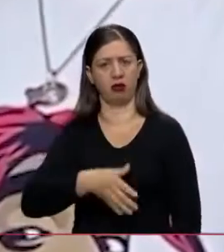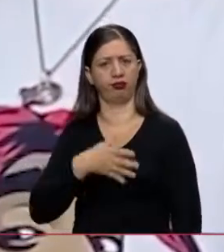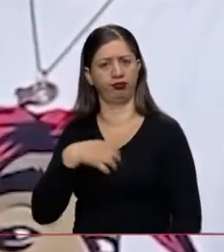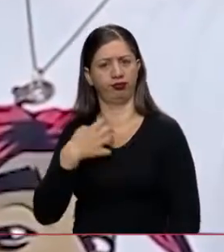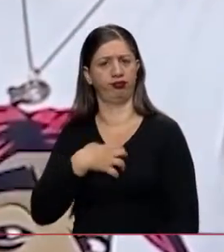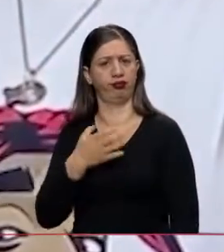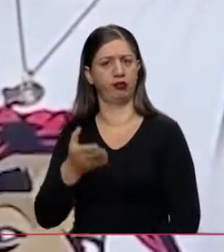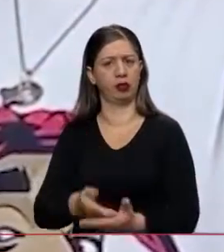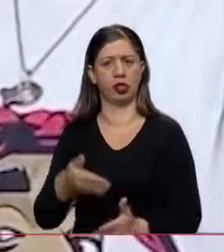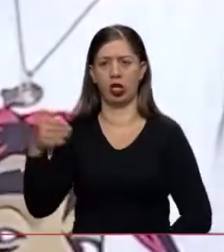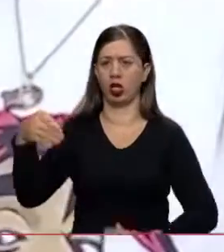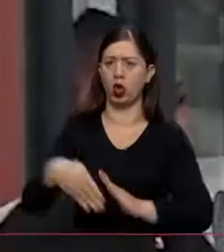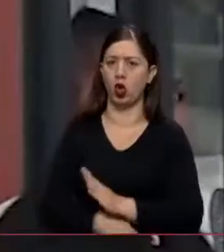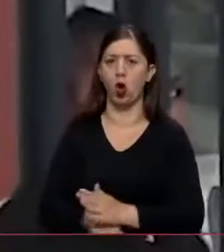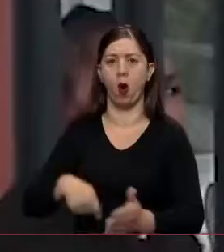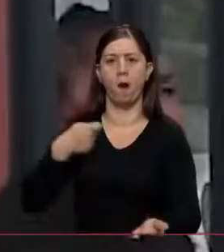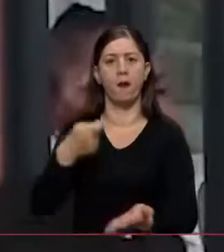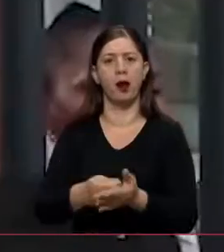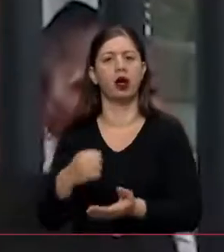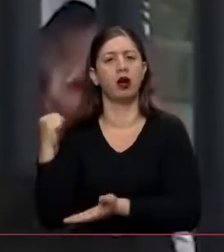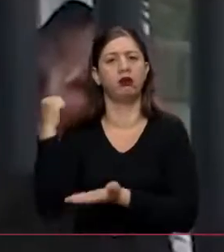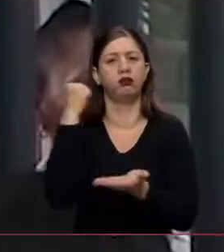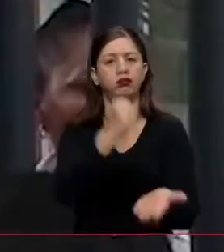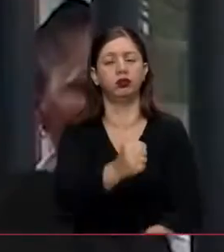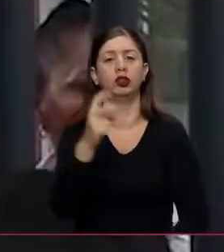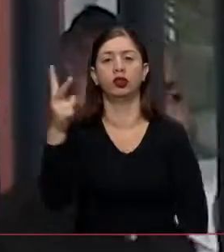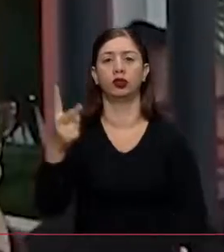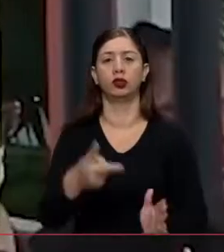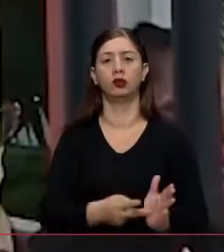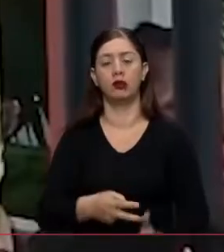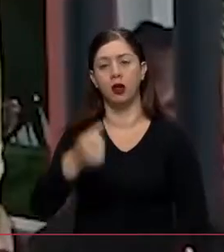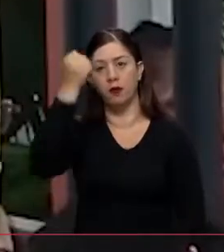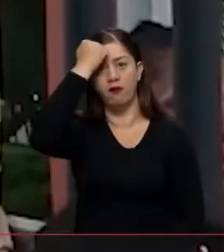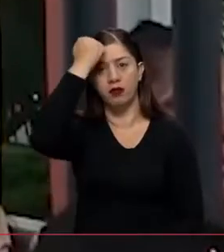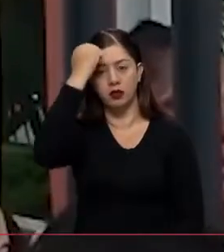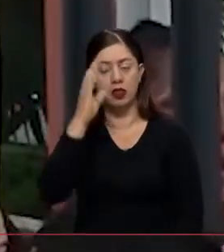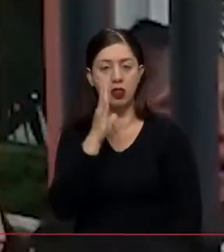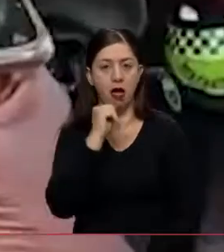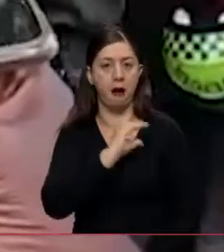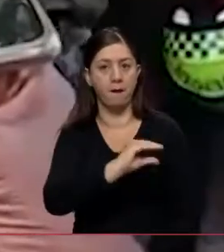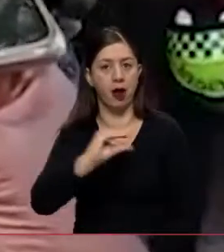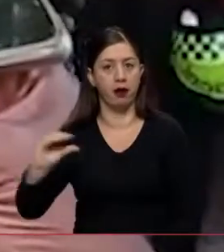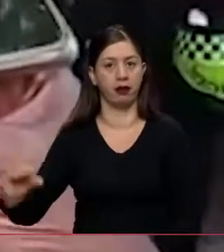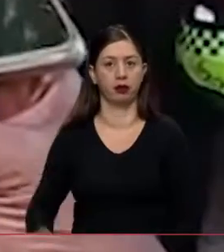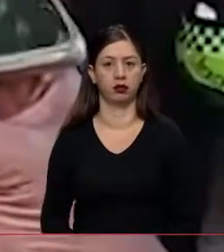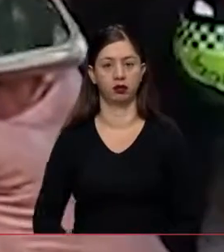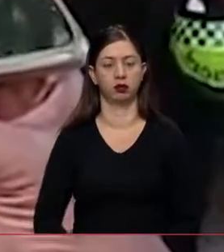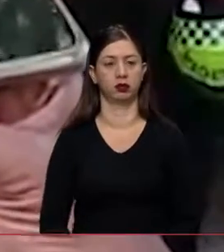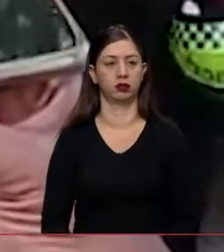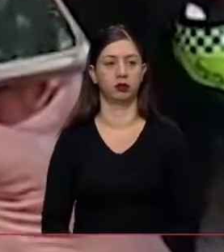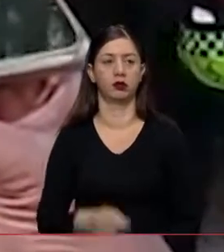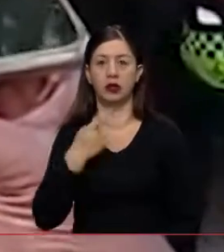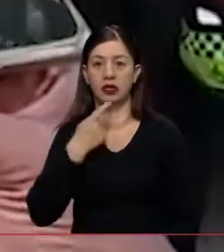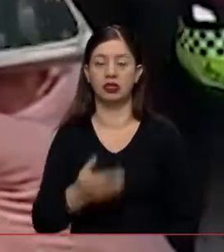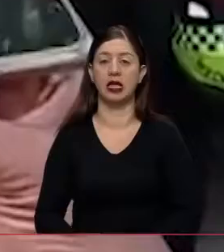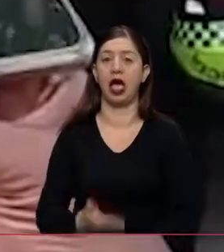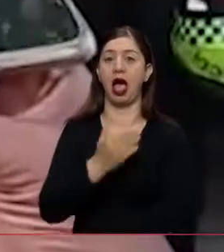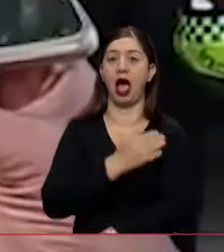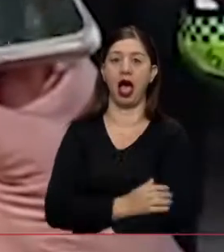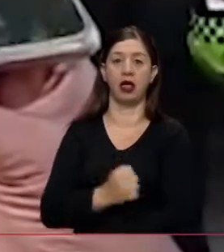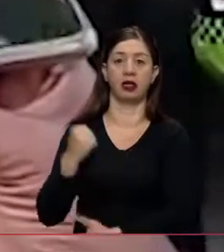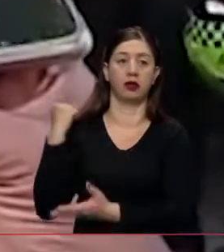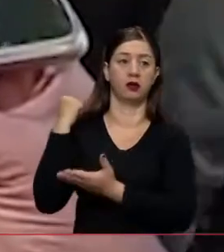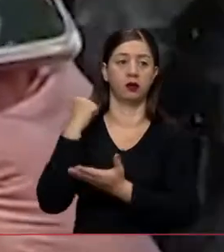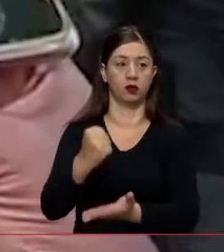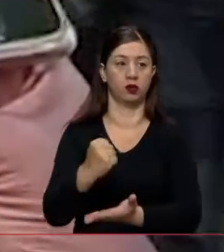es negligencia a la hora de girar los recursos para el pago de 2.000 docentes. Esto obedece a unos recursos de anticipo recibido